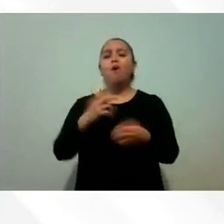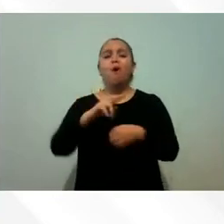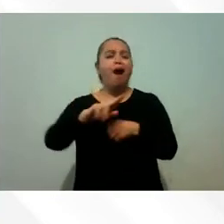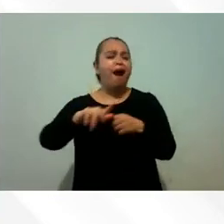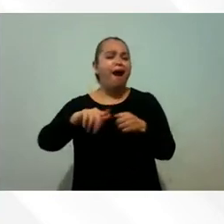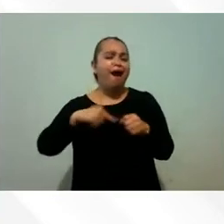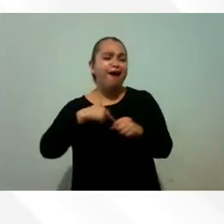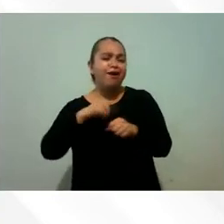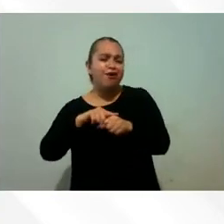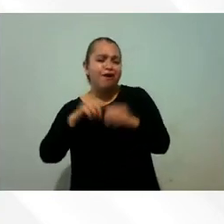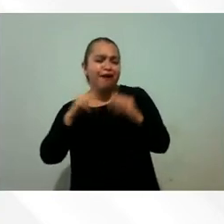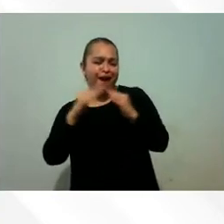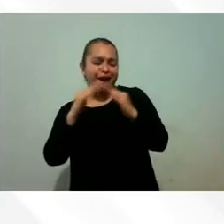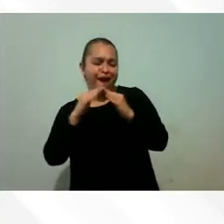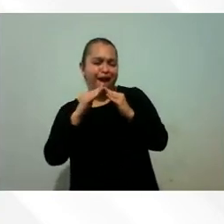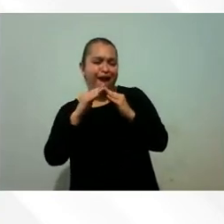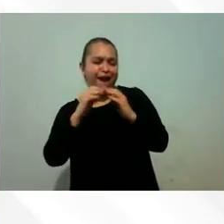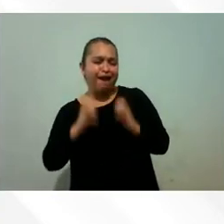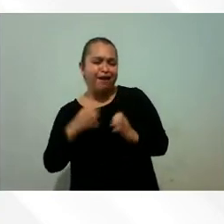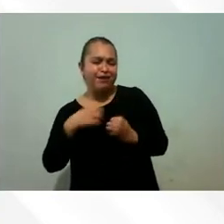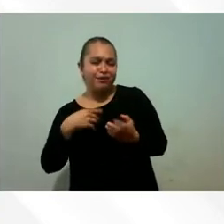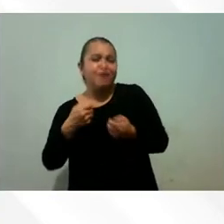otras relaciones vamos creando?